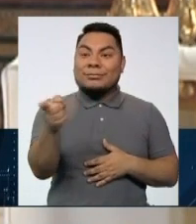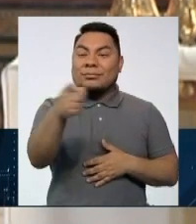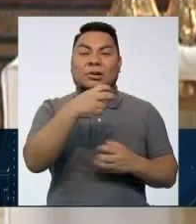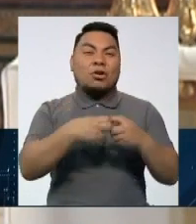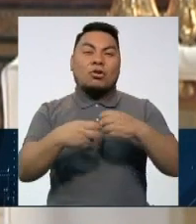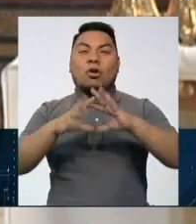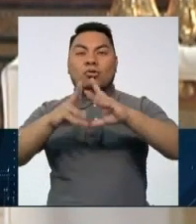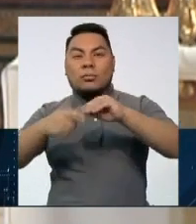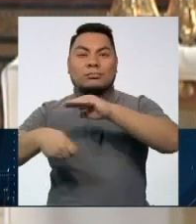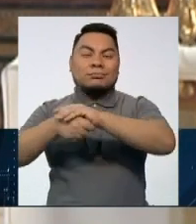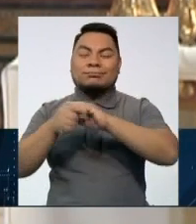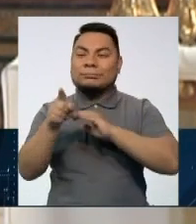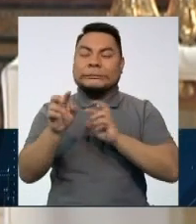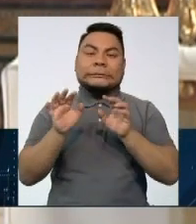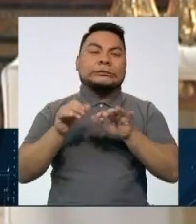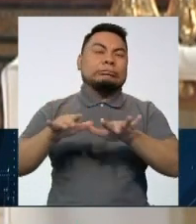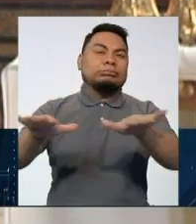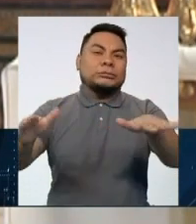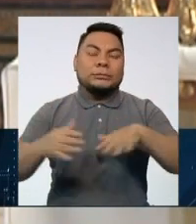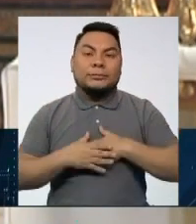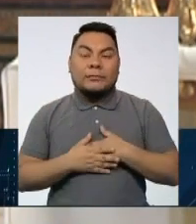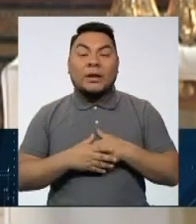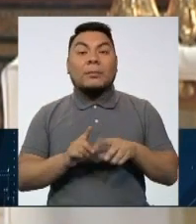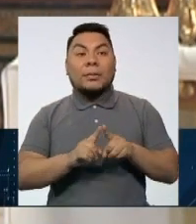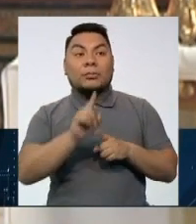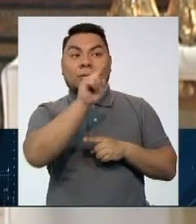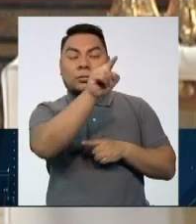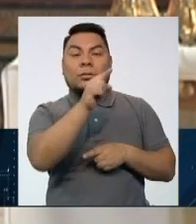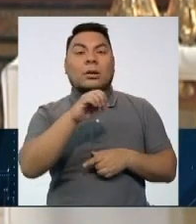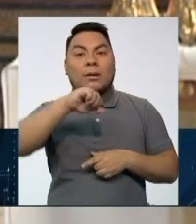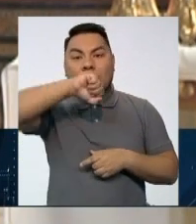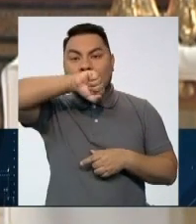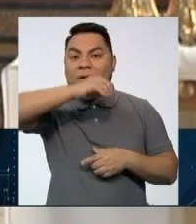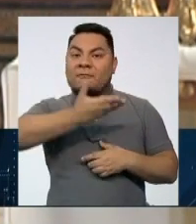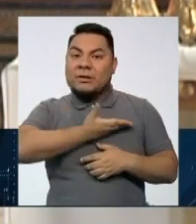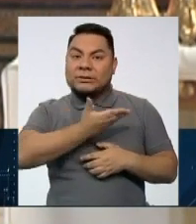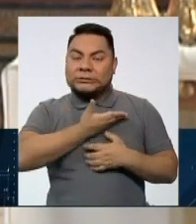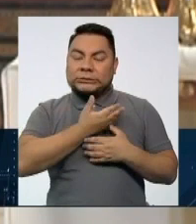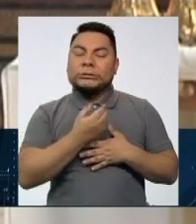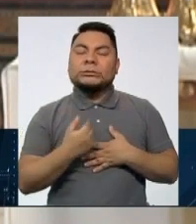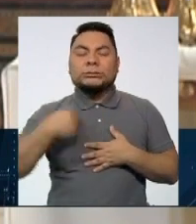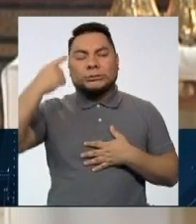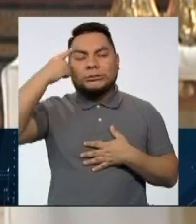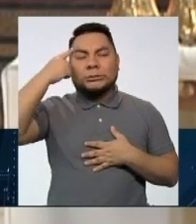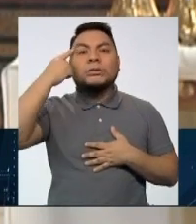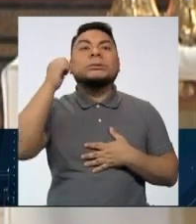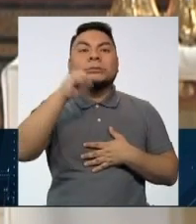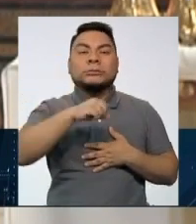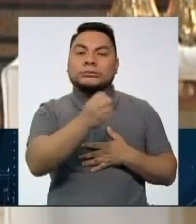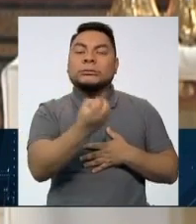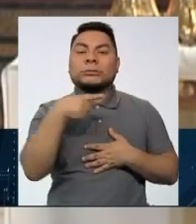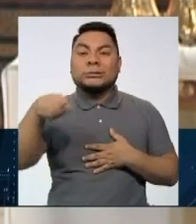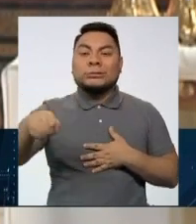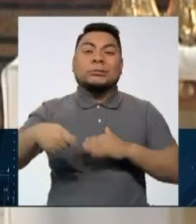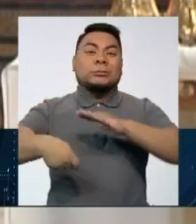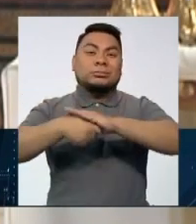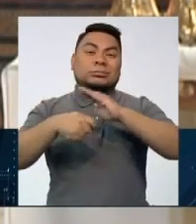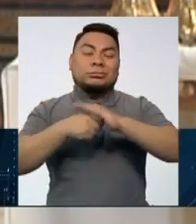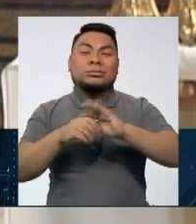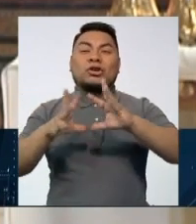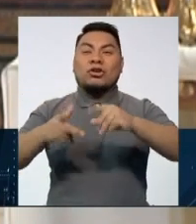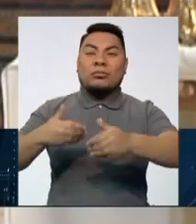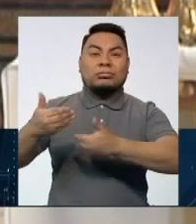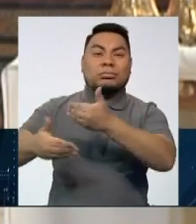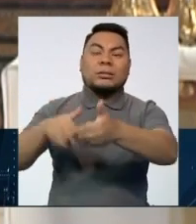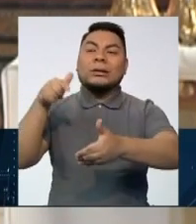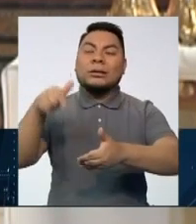generalizada. Con el Papa Francisco afirmamos que la corrupción es un proceso